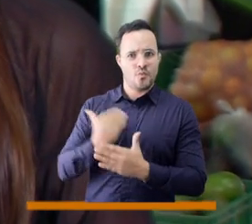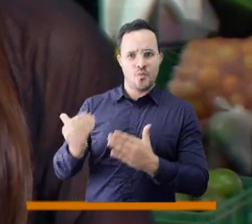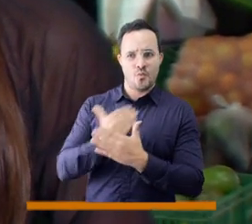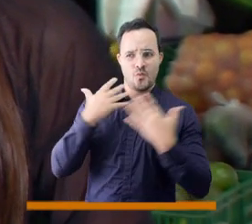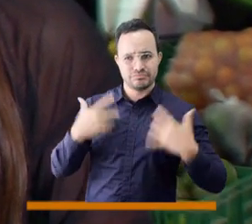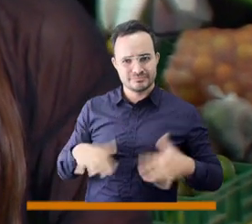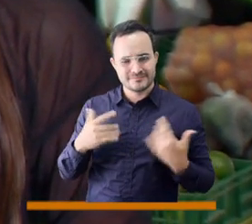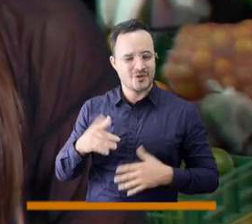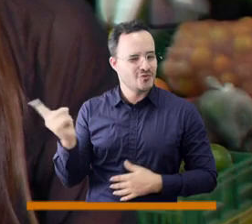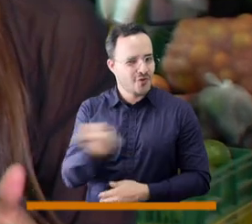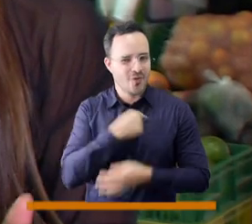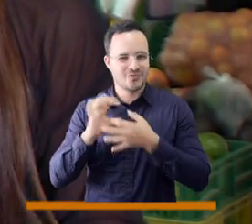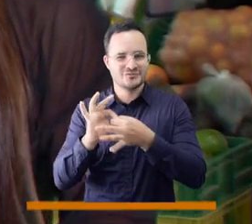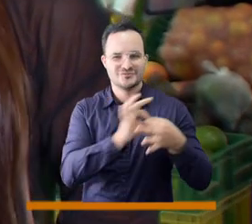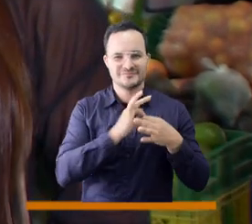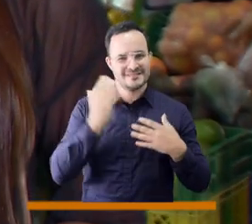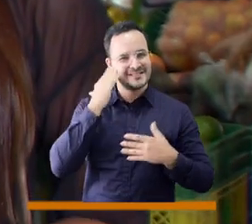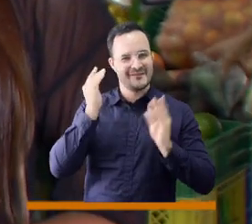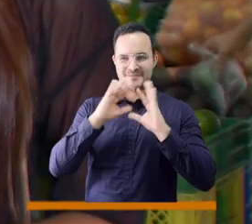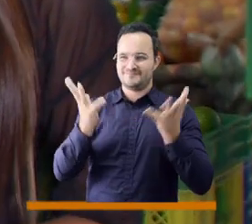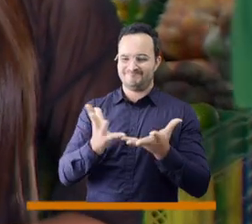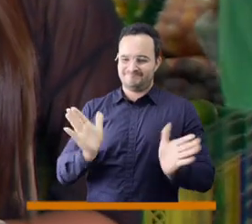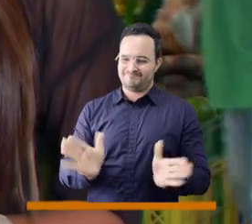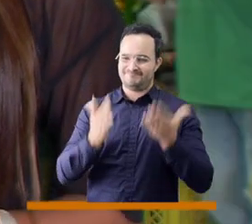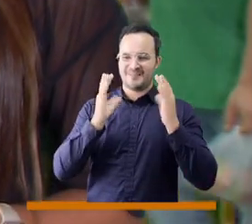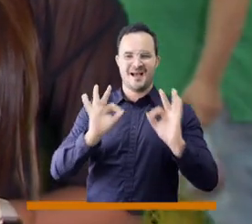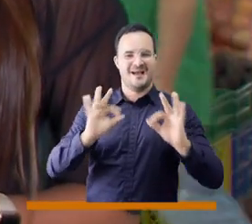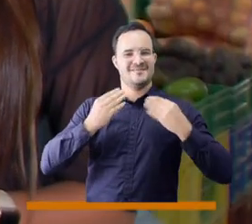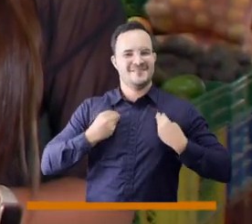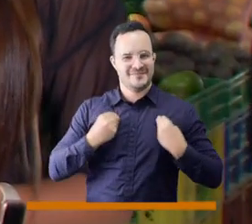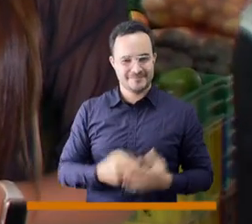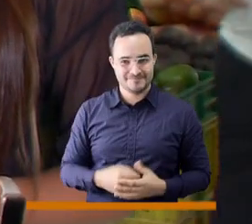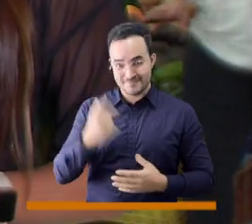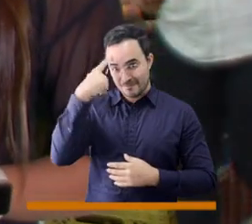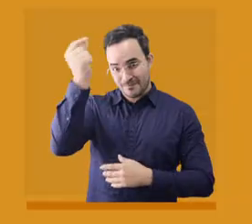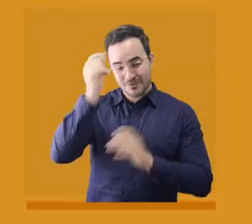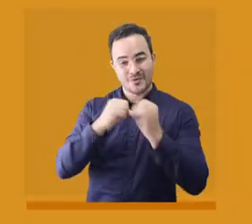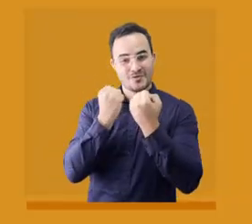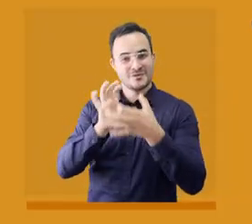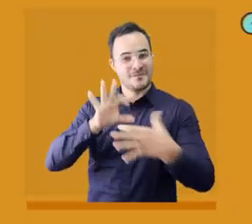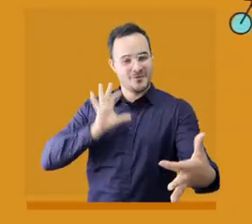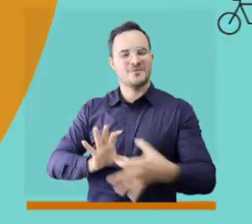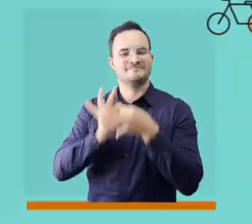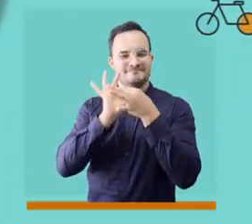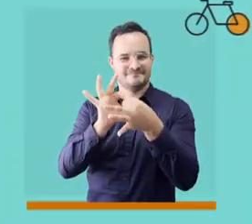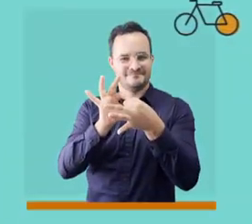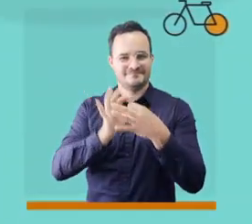juntos hagamos del mundo un lugar mejor. Porque el consejo somos tú y yo.